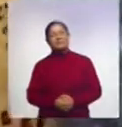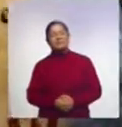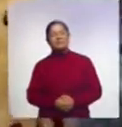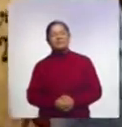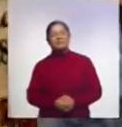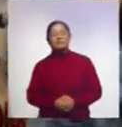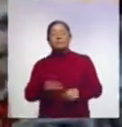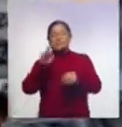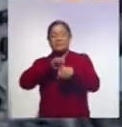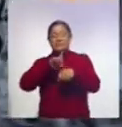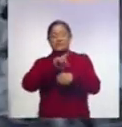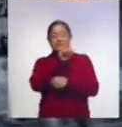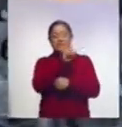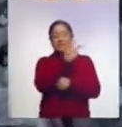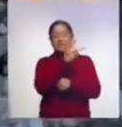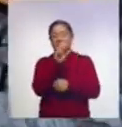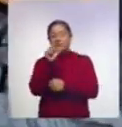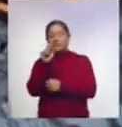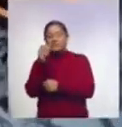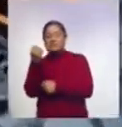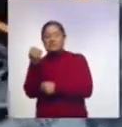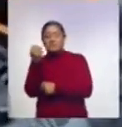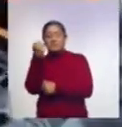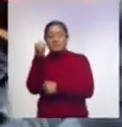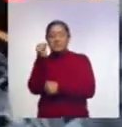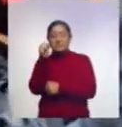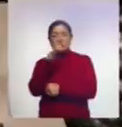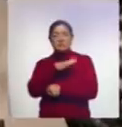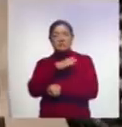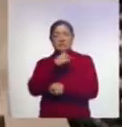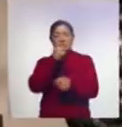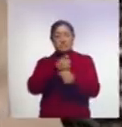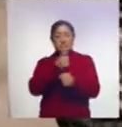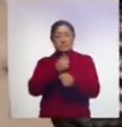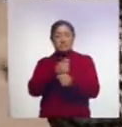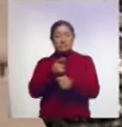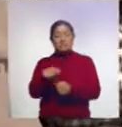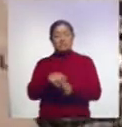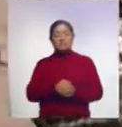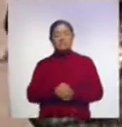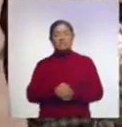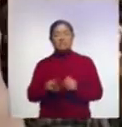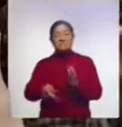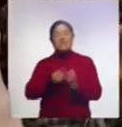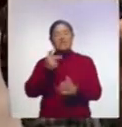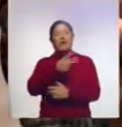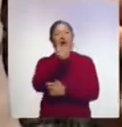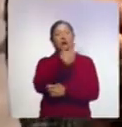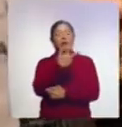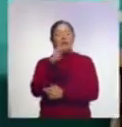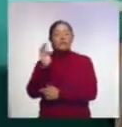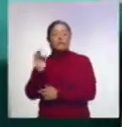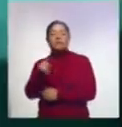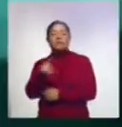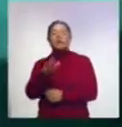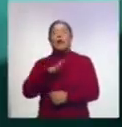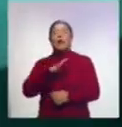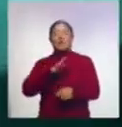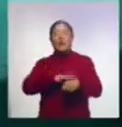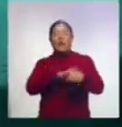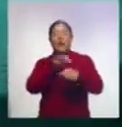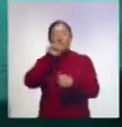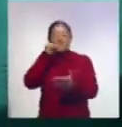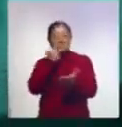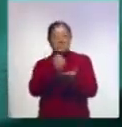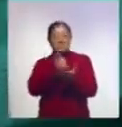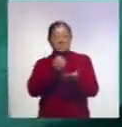Los días 28 y 29 de septiembre se realizará la primera edición del Oktoberfest, encuentro que reunirá a más de 100 etiquetas de diferentes